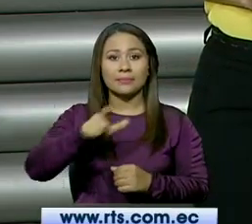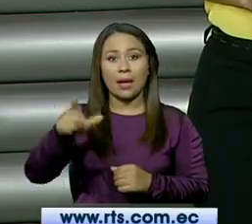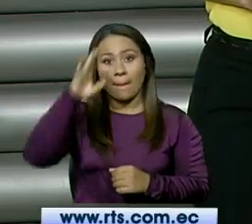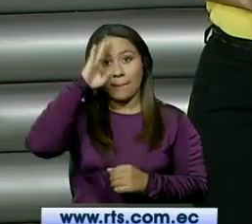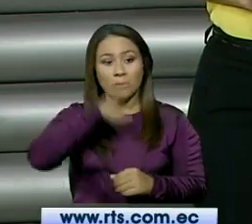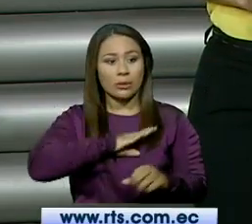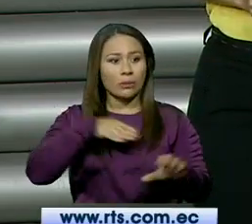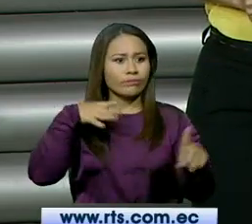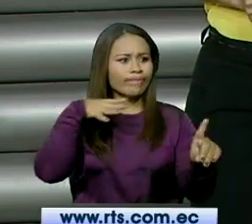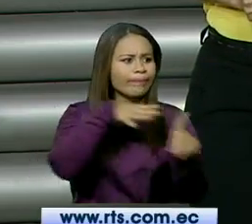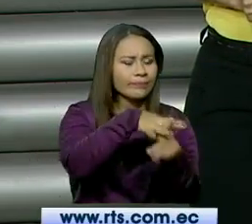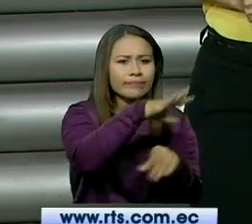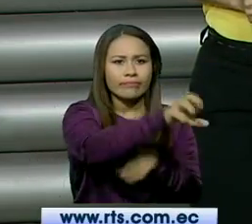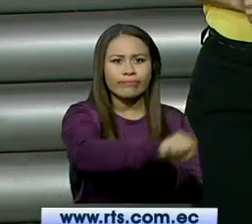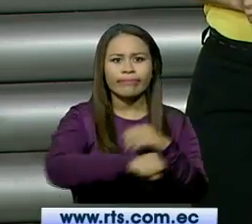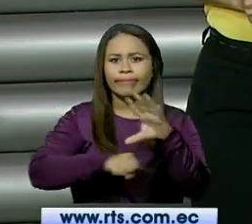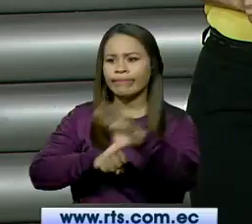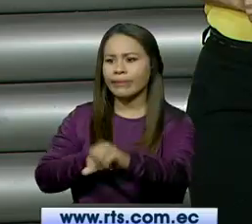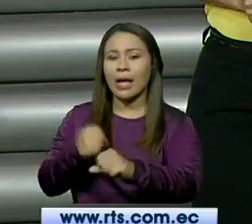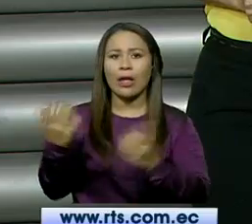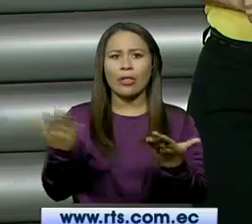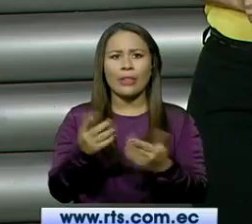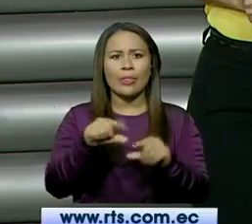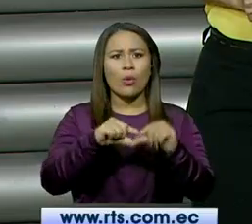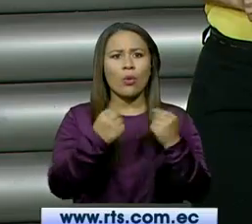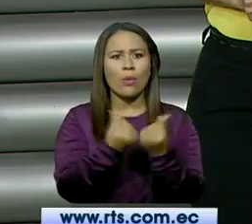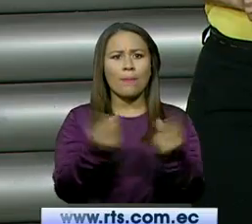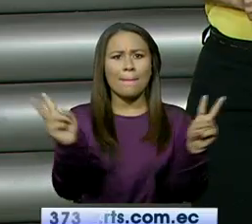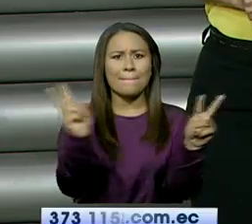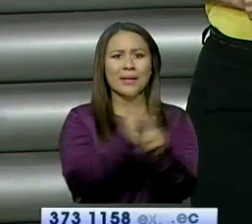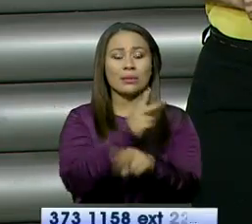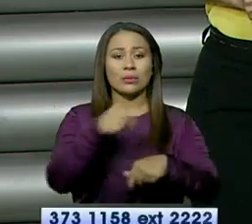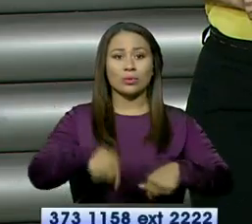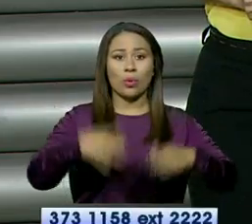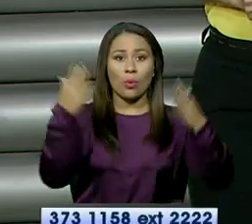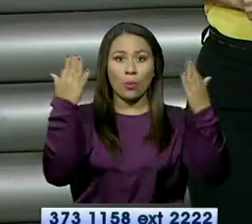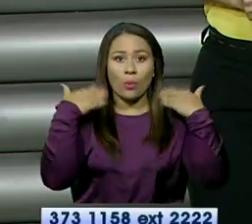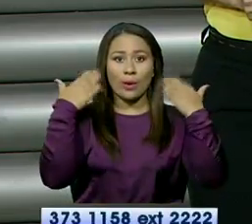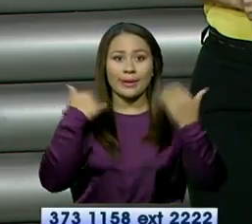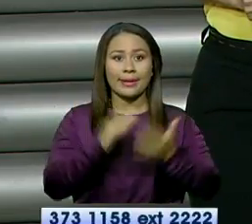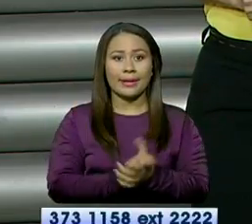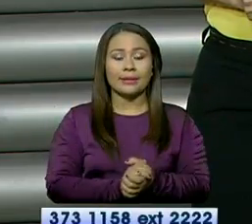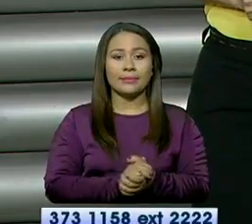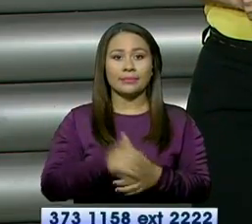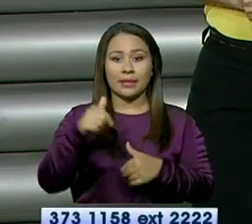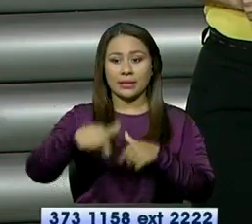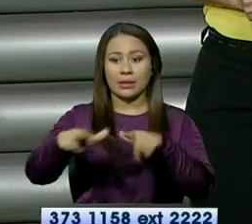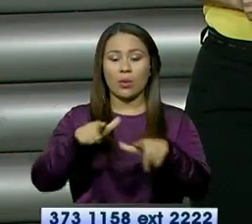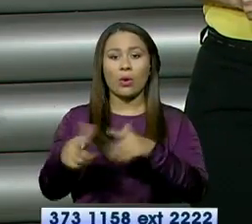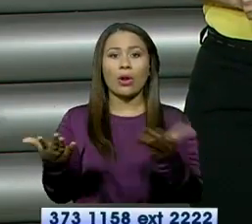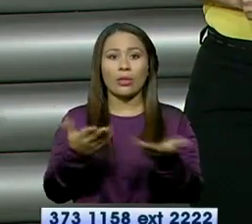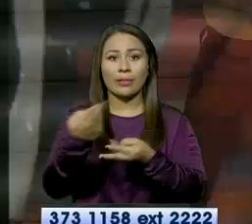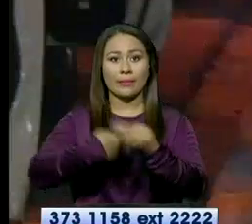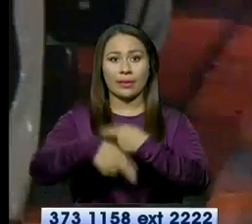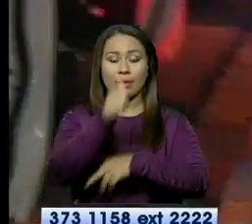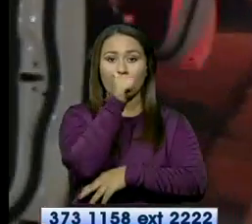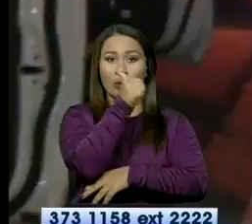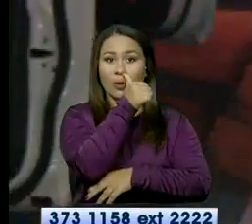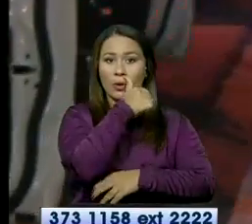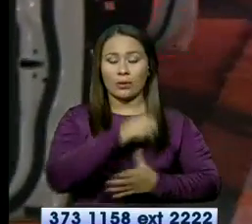permitieron desbaratar una y bien organizada red delictiva dedicada al tráfico de drogas.